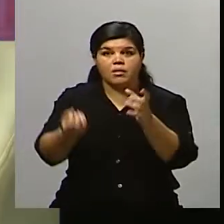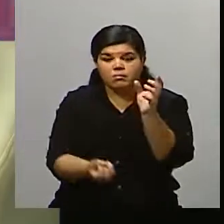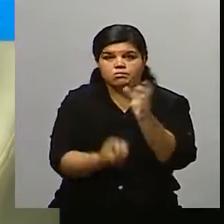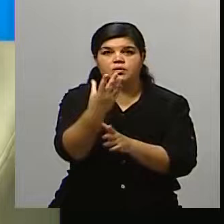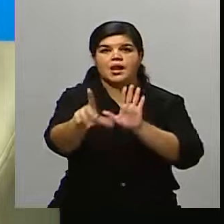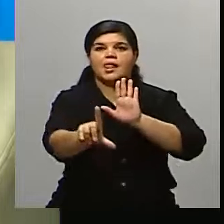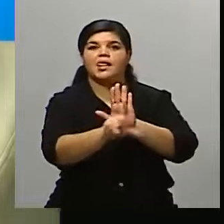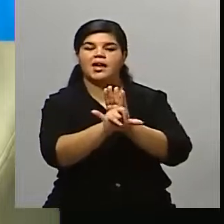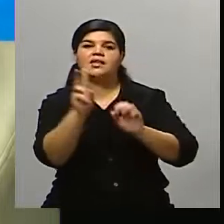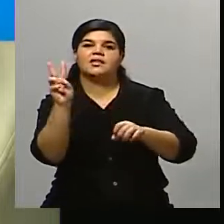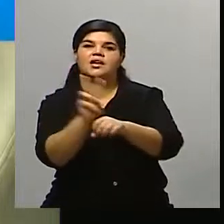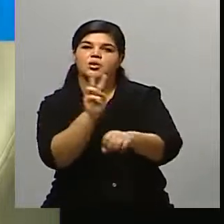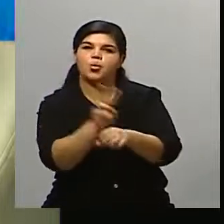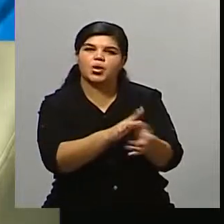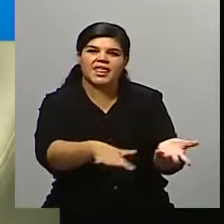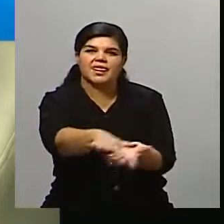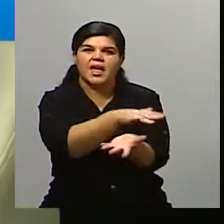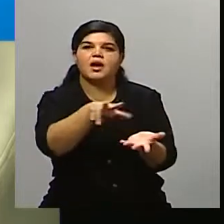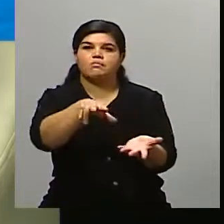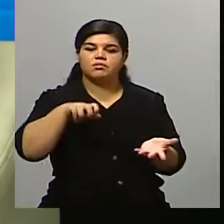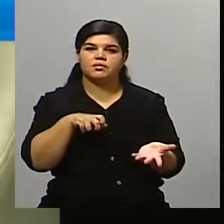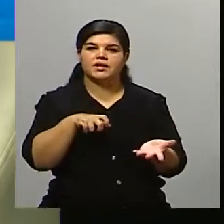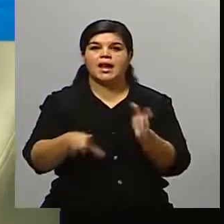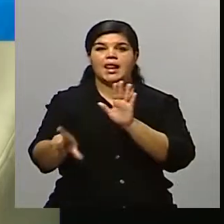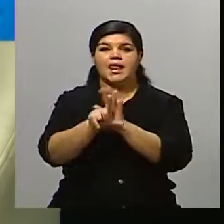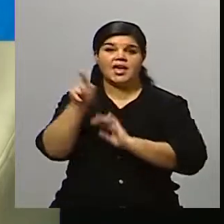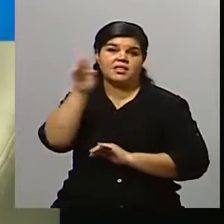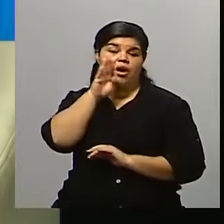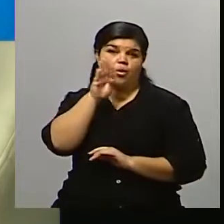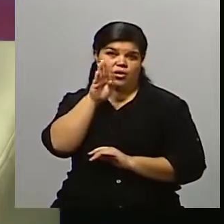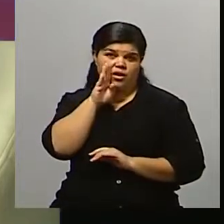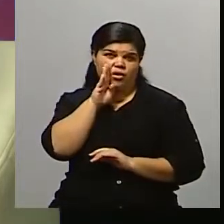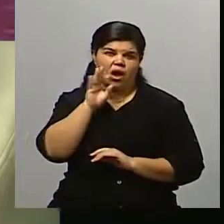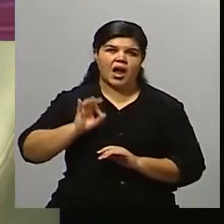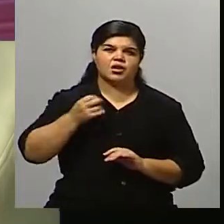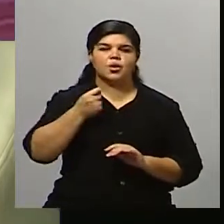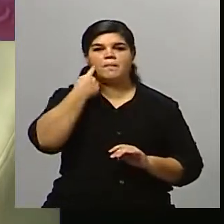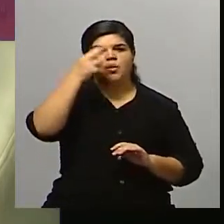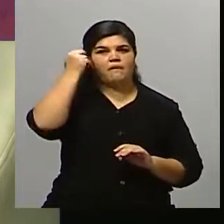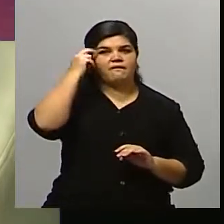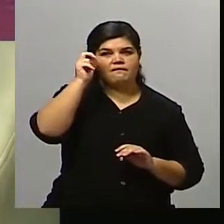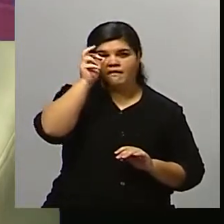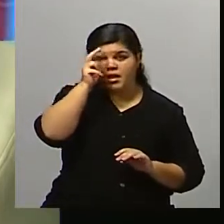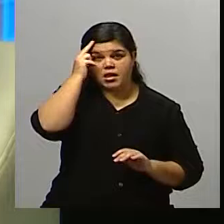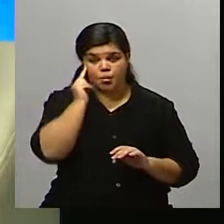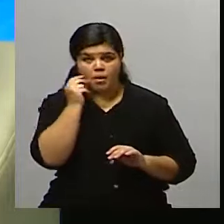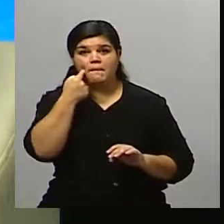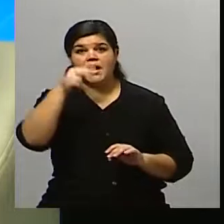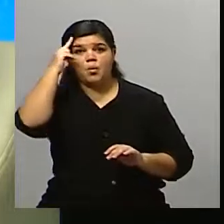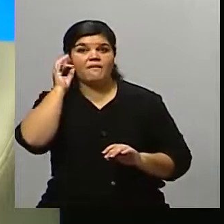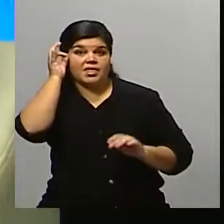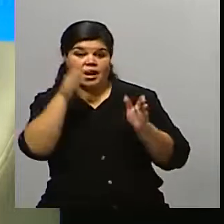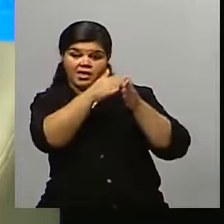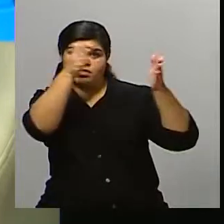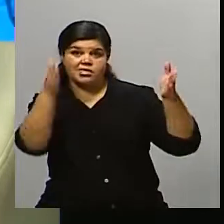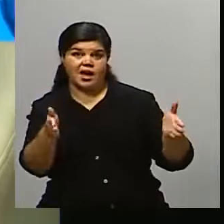seguridad social es del año 35 de Estados Unidos, después de la crisis del 29 del 30, donde entre otras medidas económicas que se tomaron